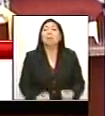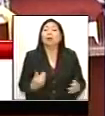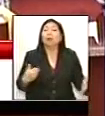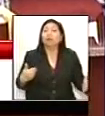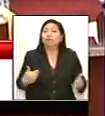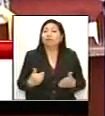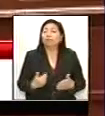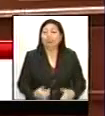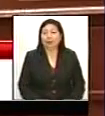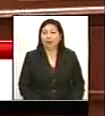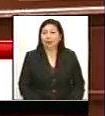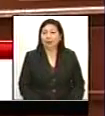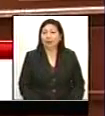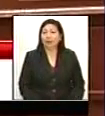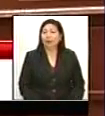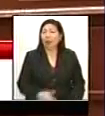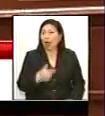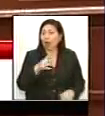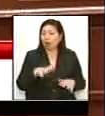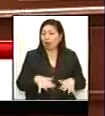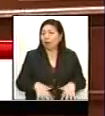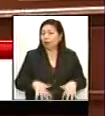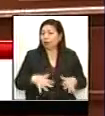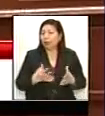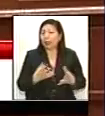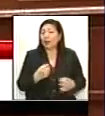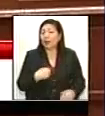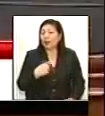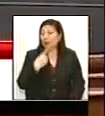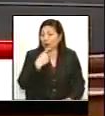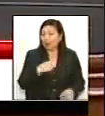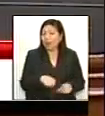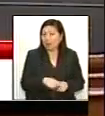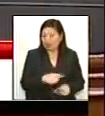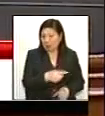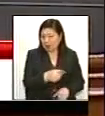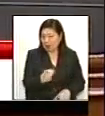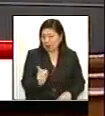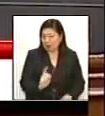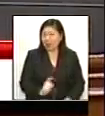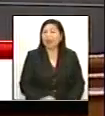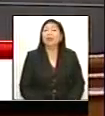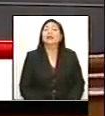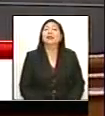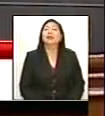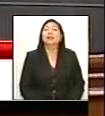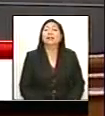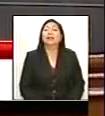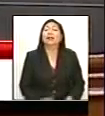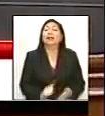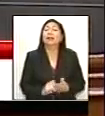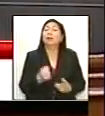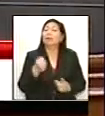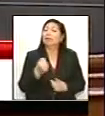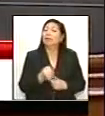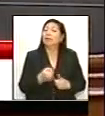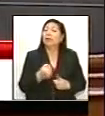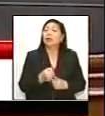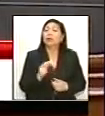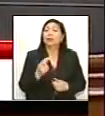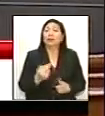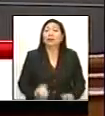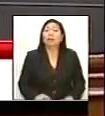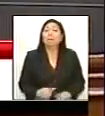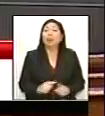acerca nuestras inundaciones. Quiero decirles también, por intermedio del presidente, estamos luchando contra la